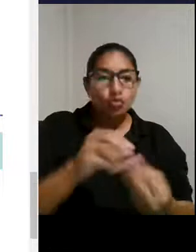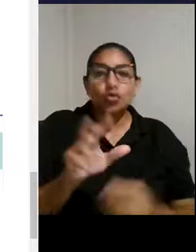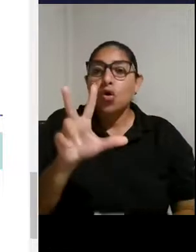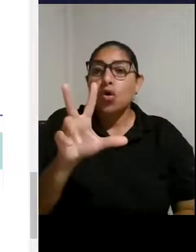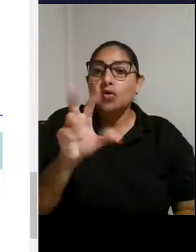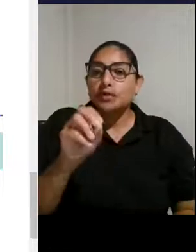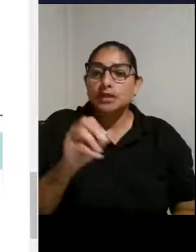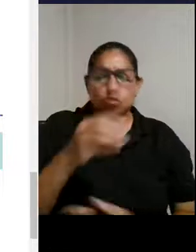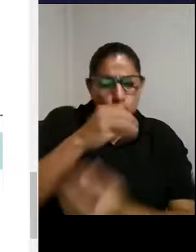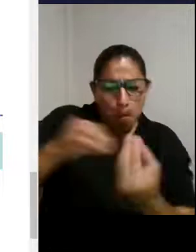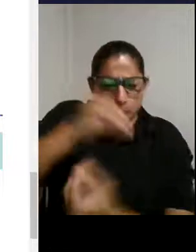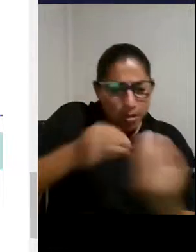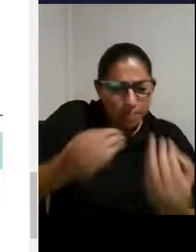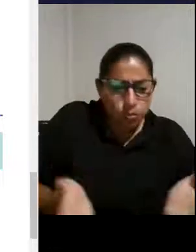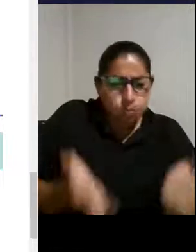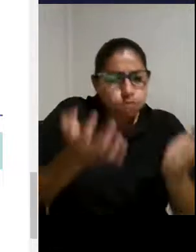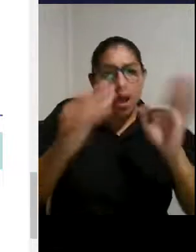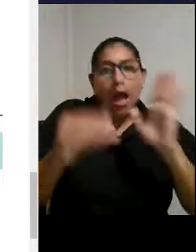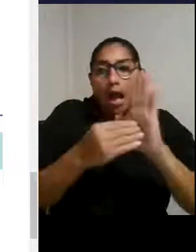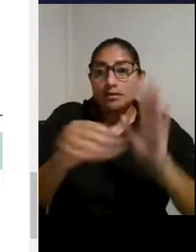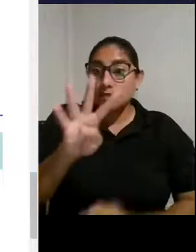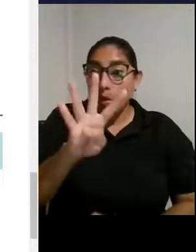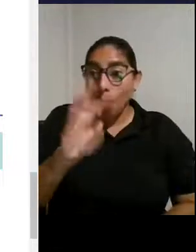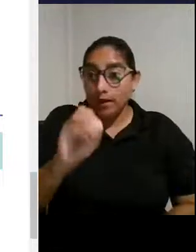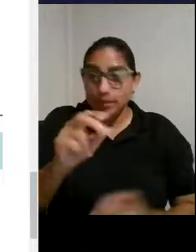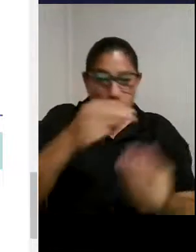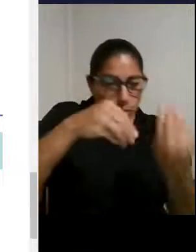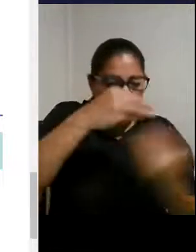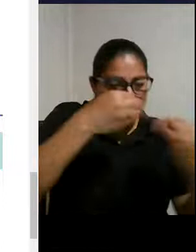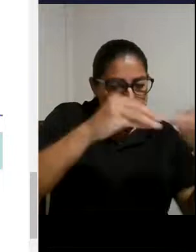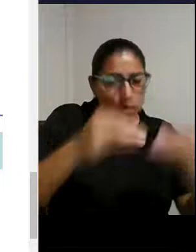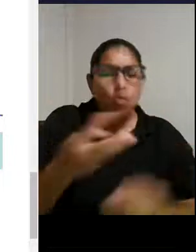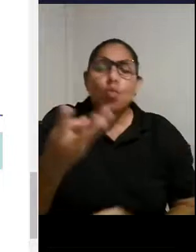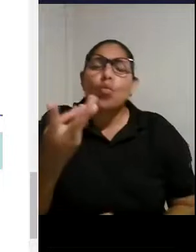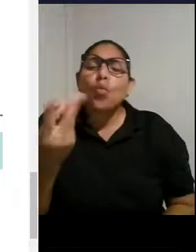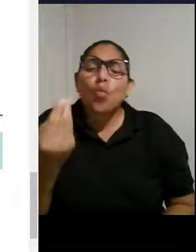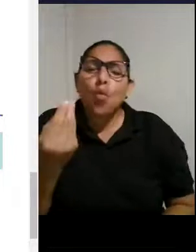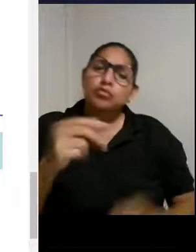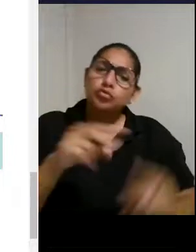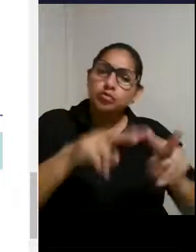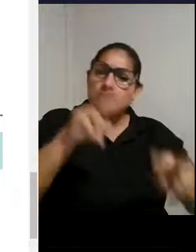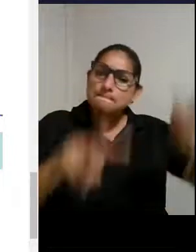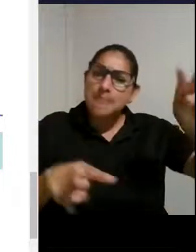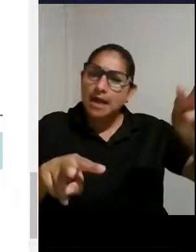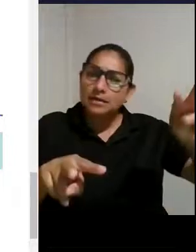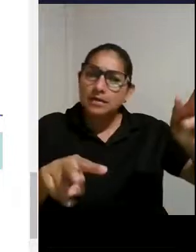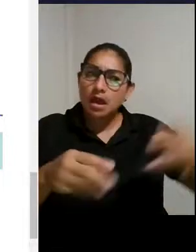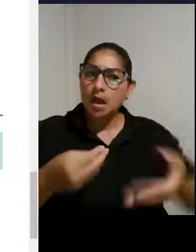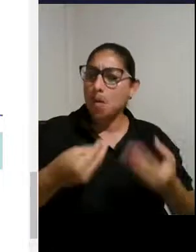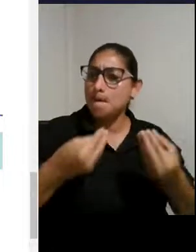la producción a 40 unidades, ¿en cuánto se varía el costo?